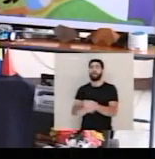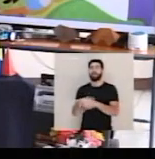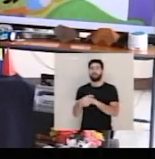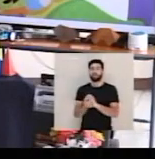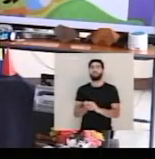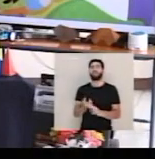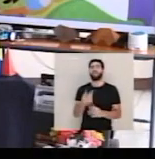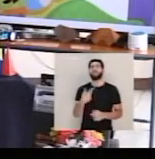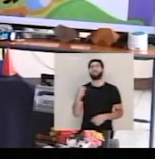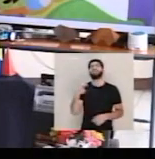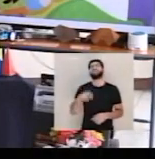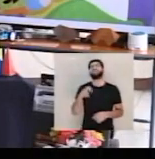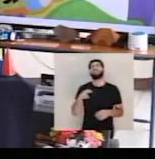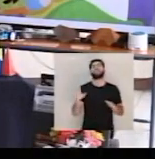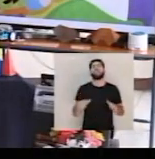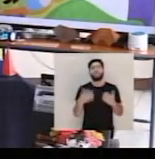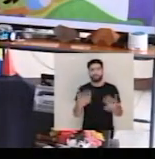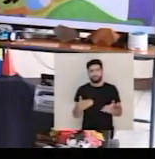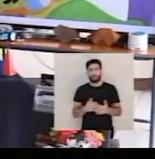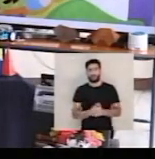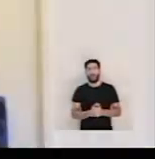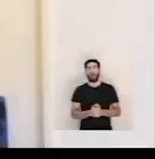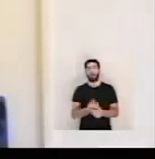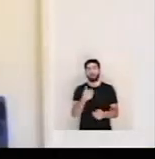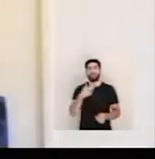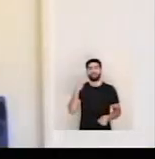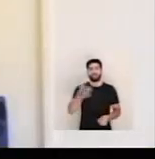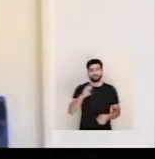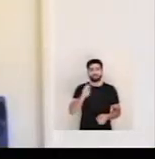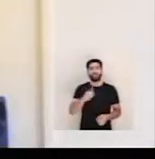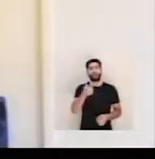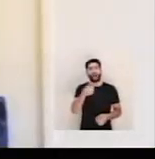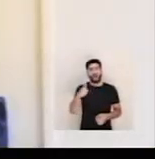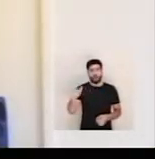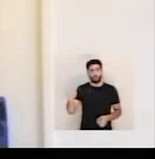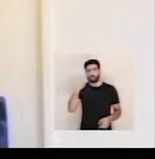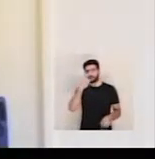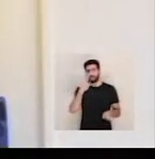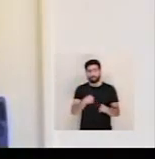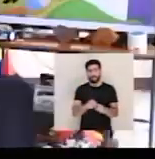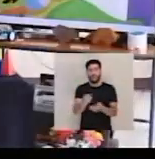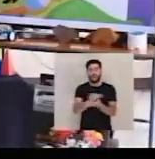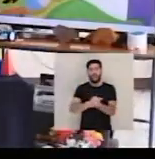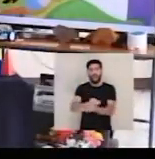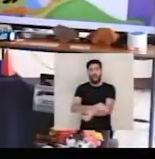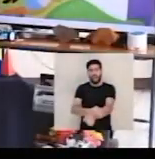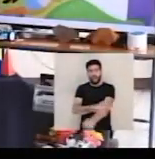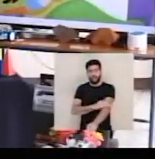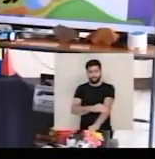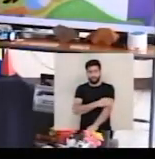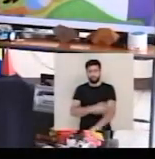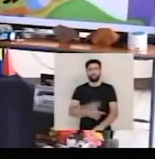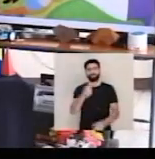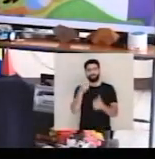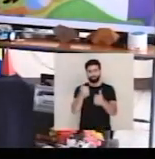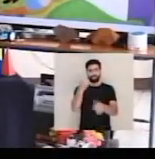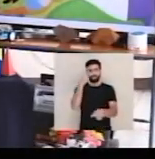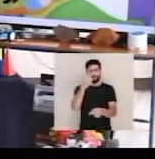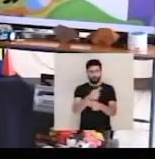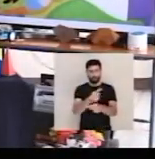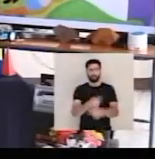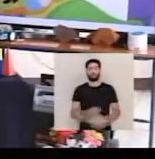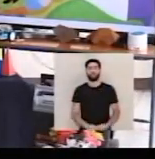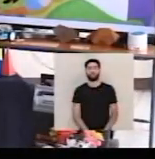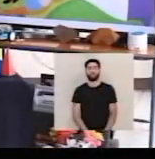manos, ¿qué necesitamos? Agua y jabón, correcto.